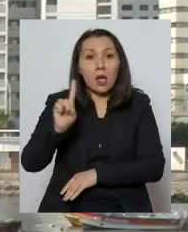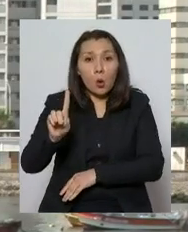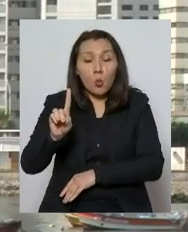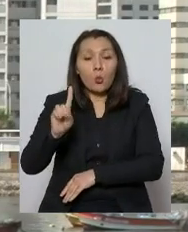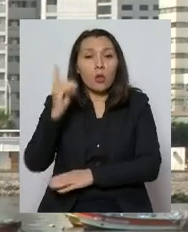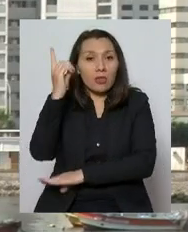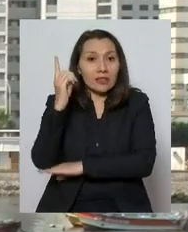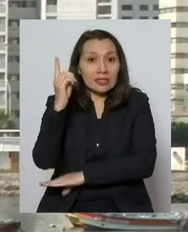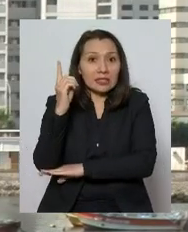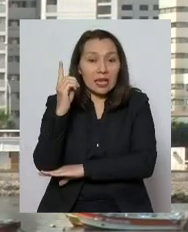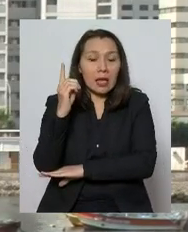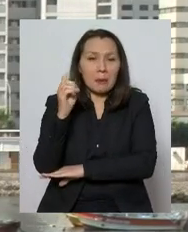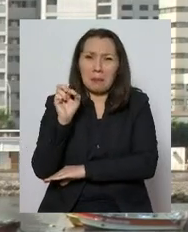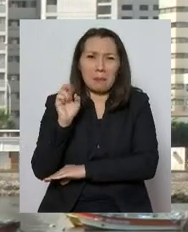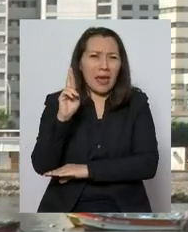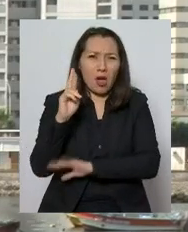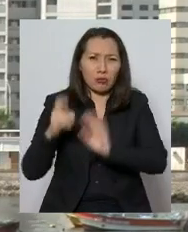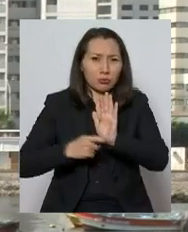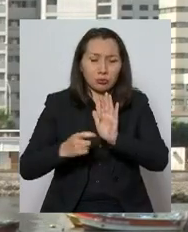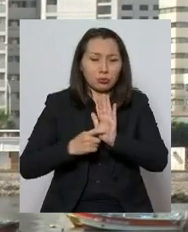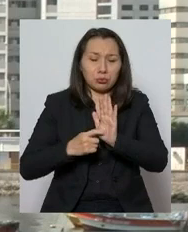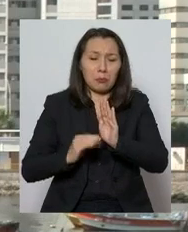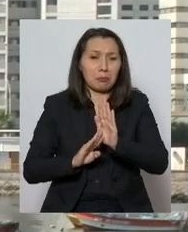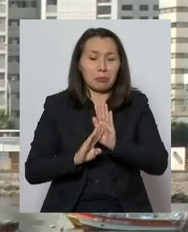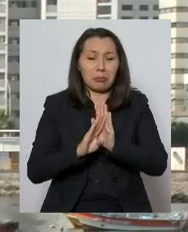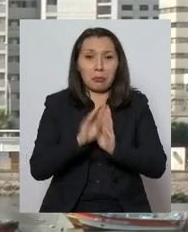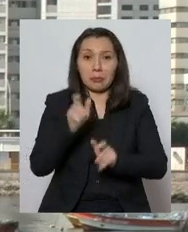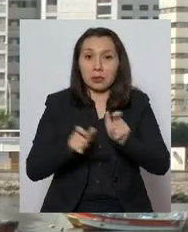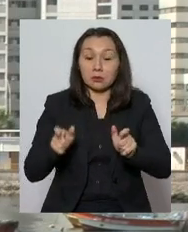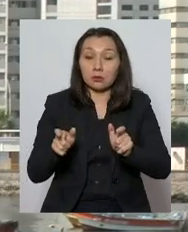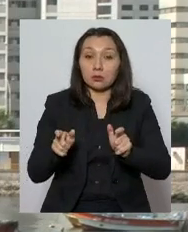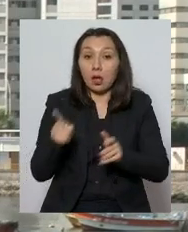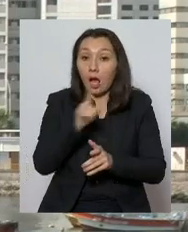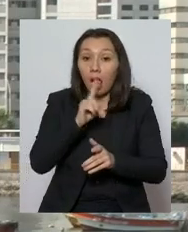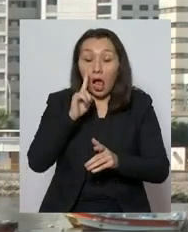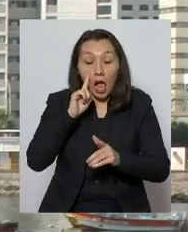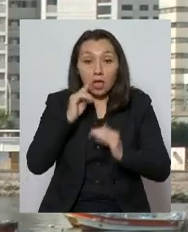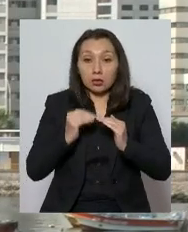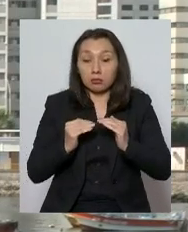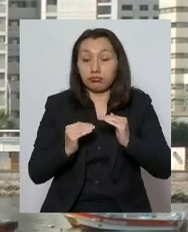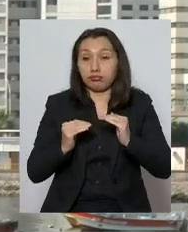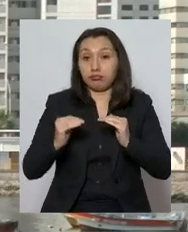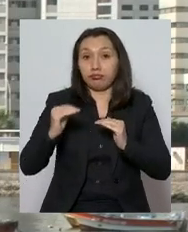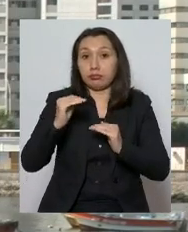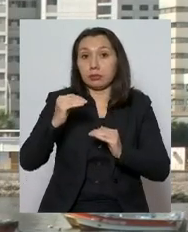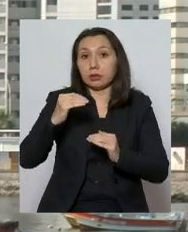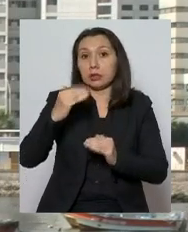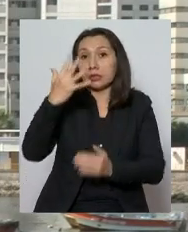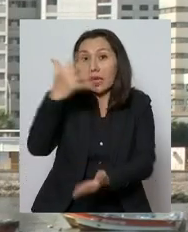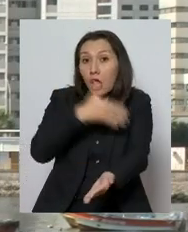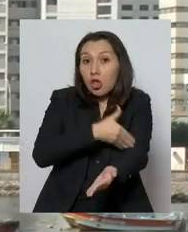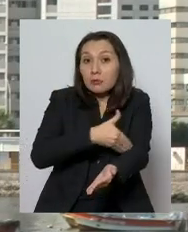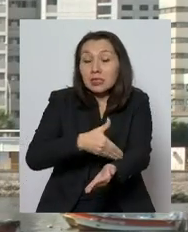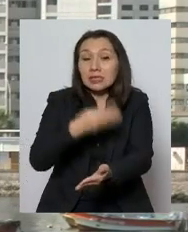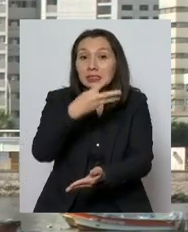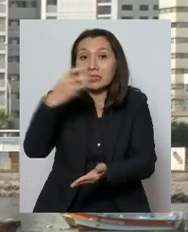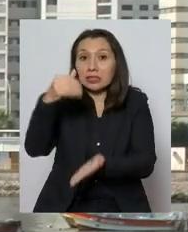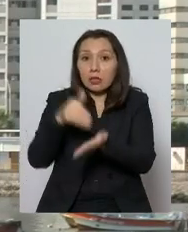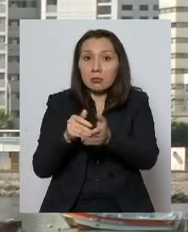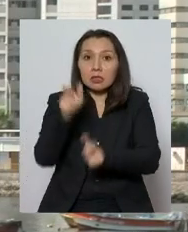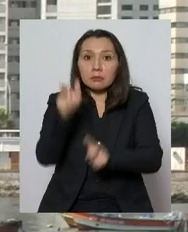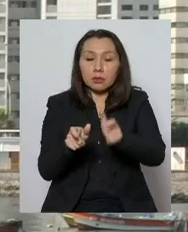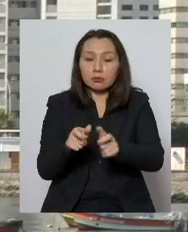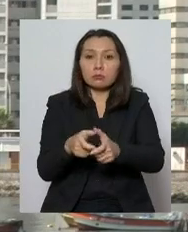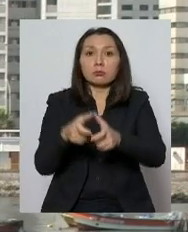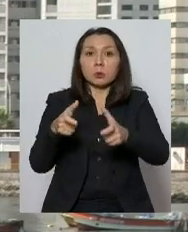de diciembre recién pasado. Así, hemos llegado a más de 5.300.000